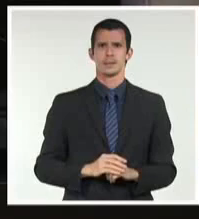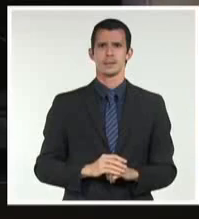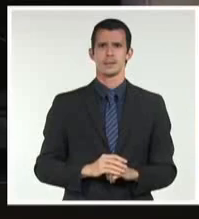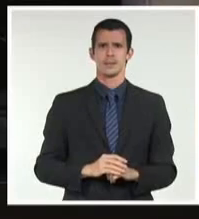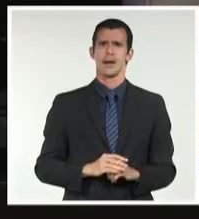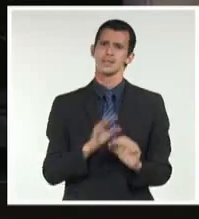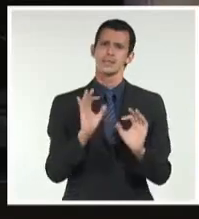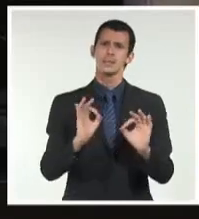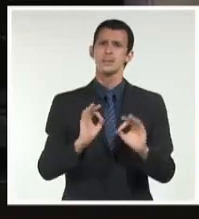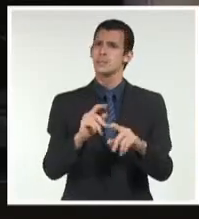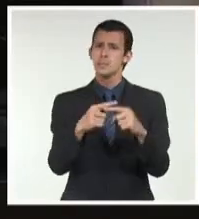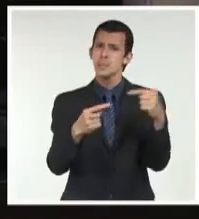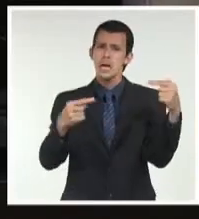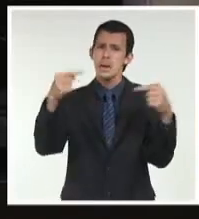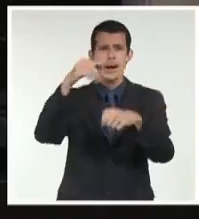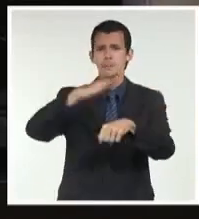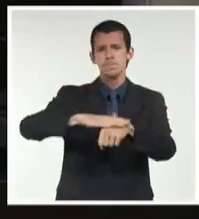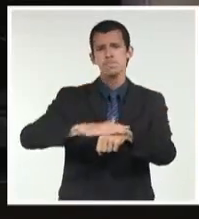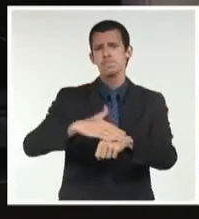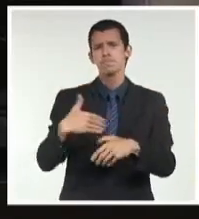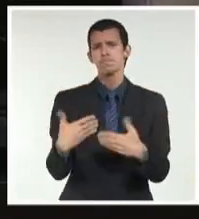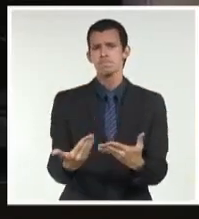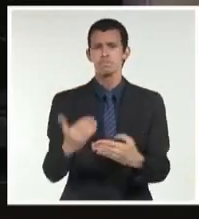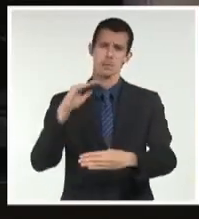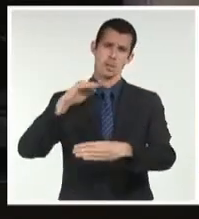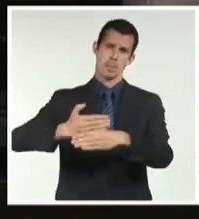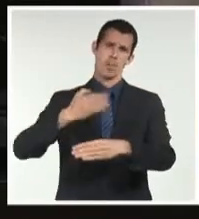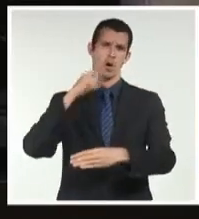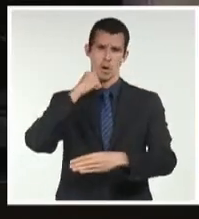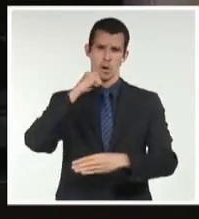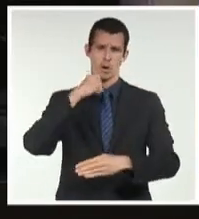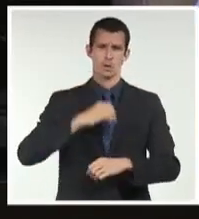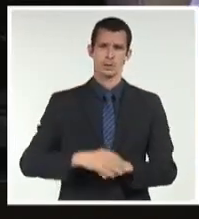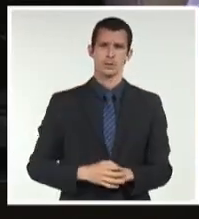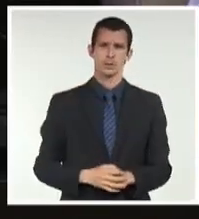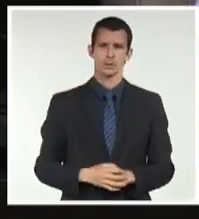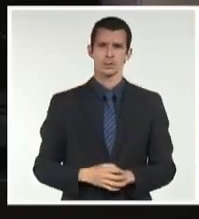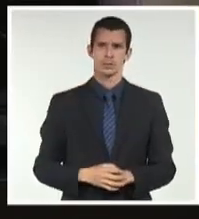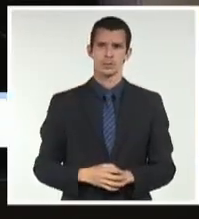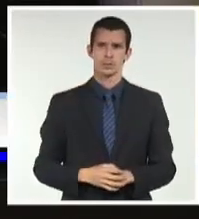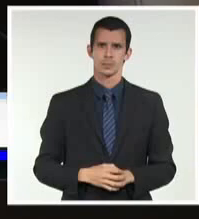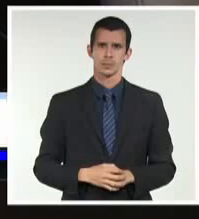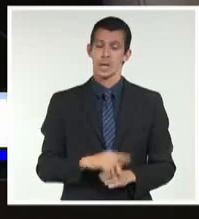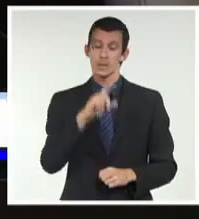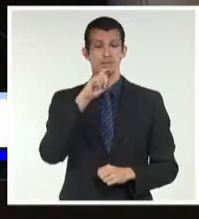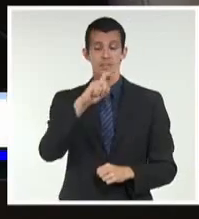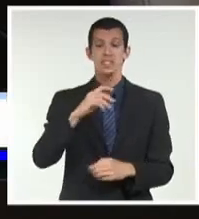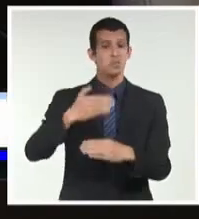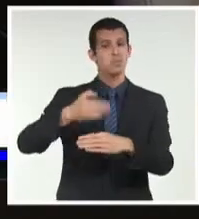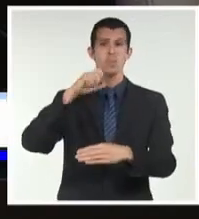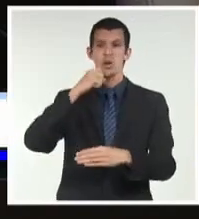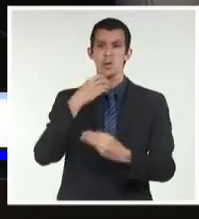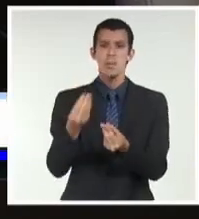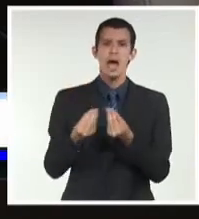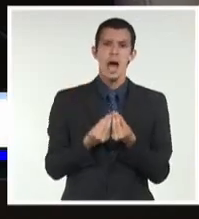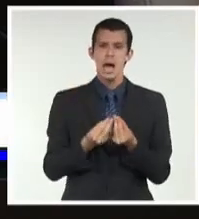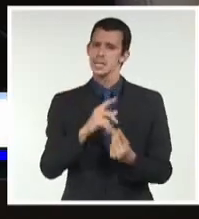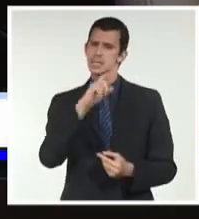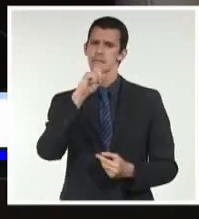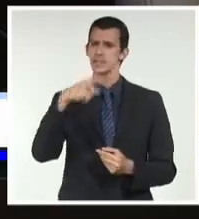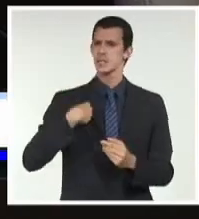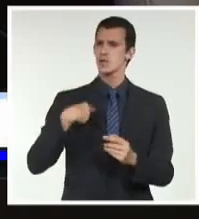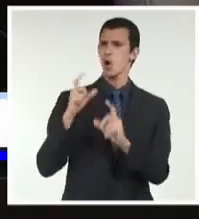que es la principal causa de esta situación que tenemos electroenergética, que nos ha impedido financiamiento, nos ha impedido obtener